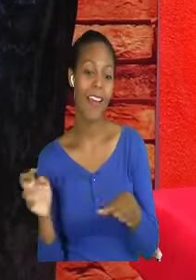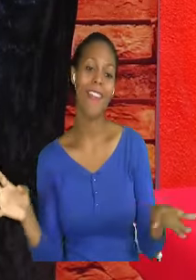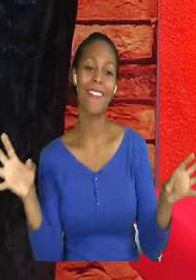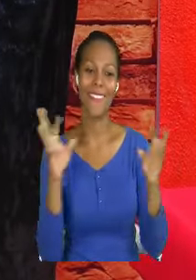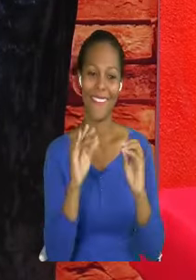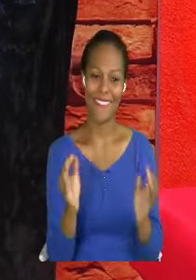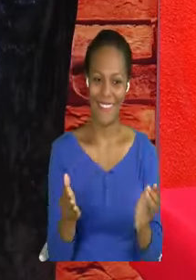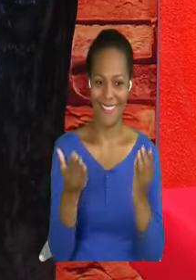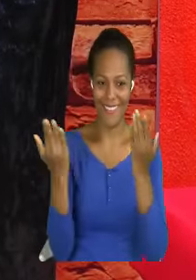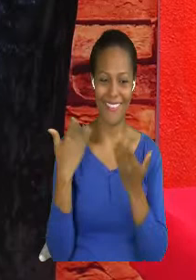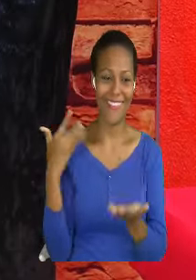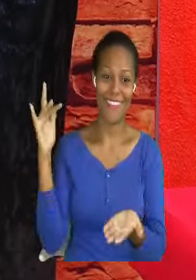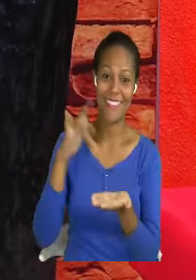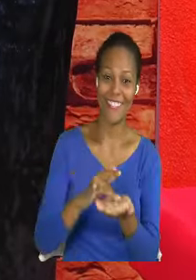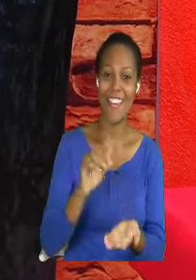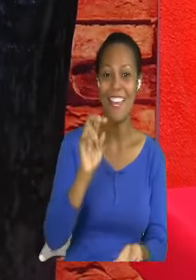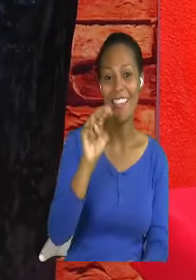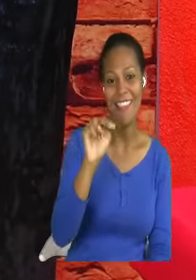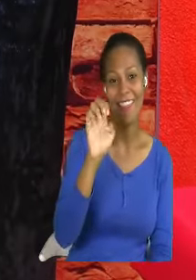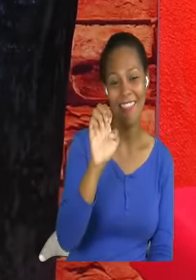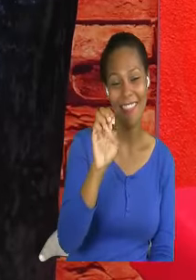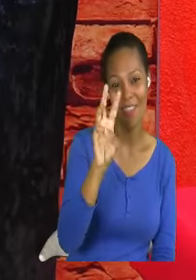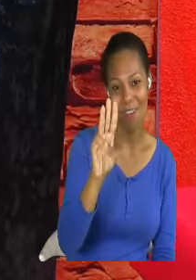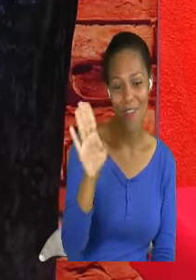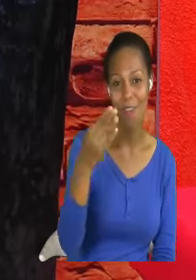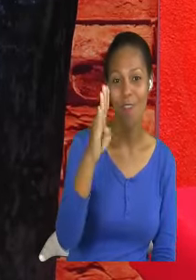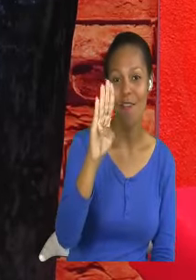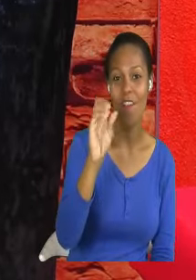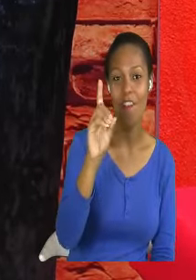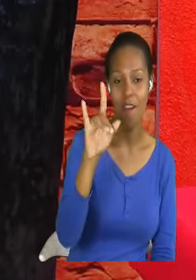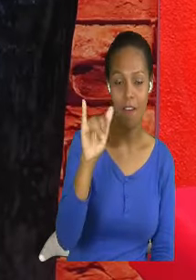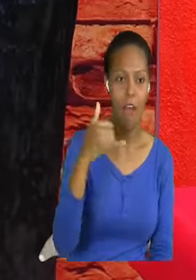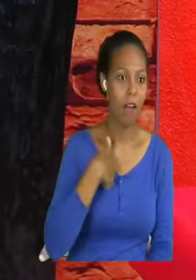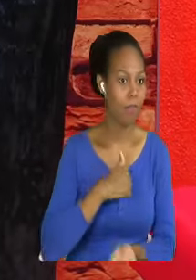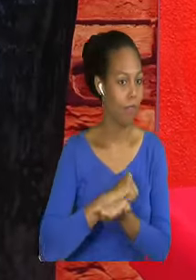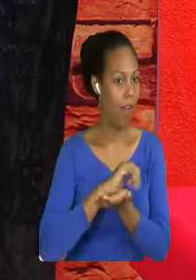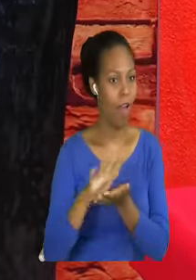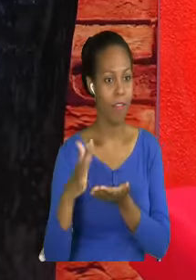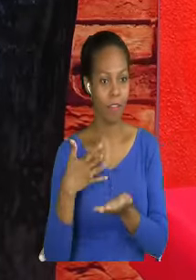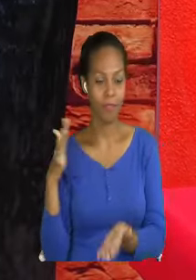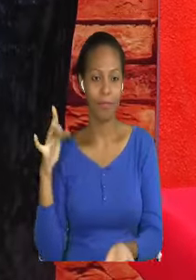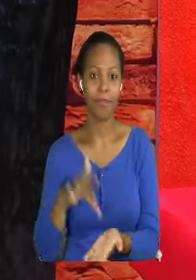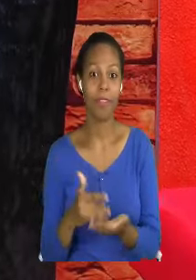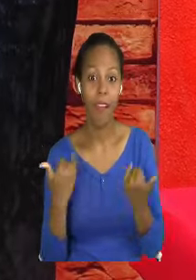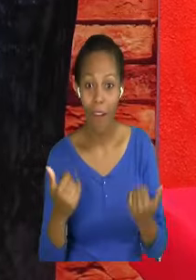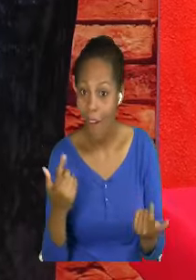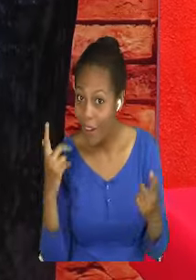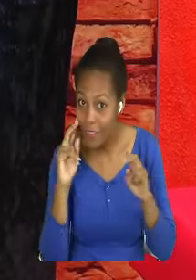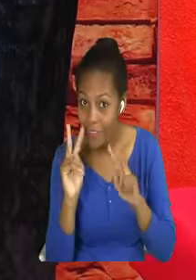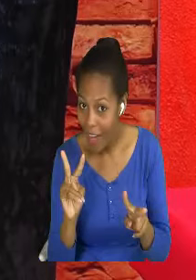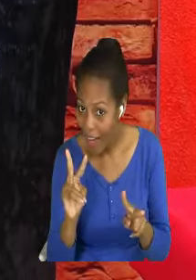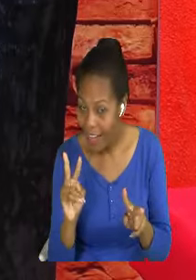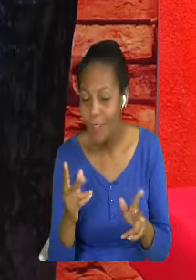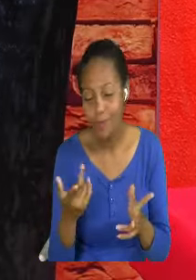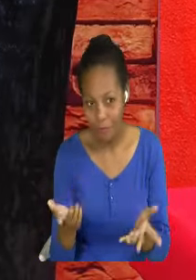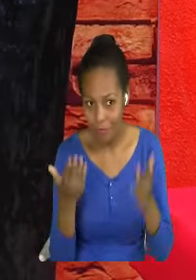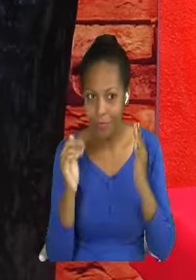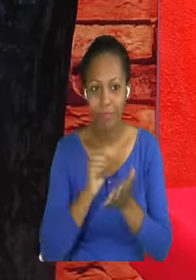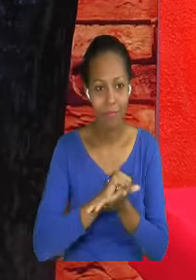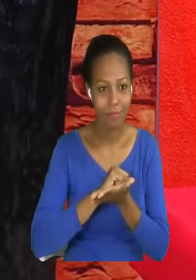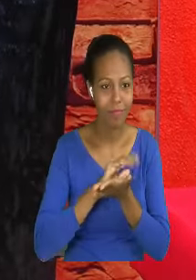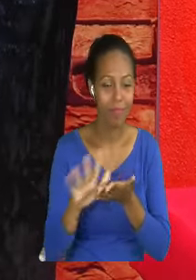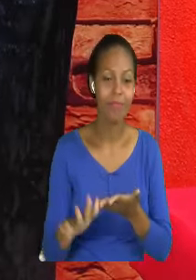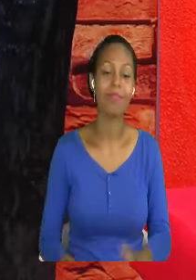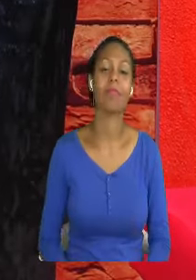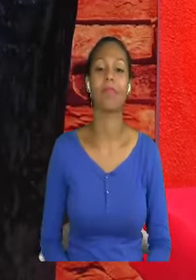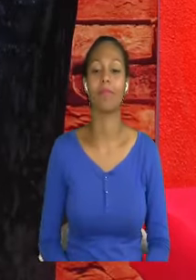Centro de Estética New Body y se hagan la valoración totalmente gratis. Las que estén viendo el programa en casa, totalmente gratis.